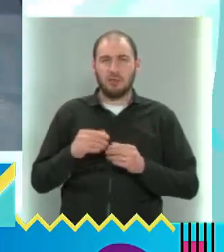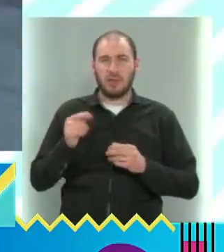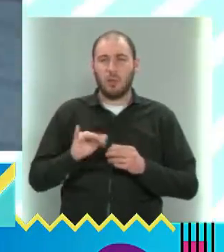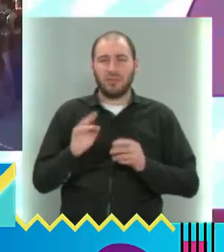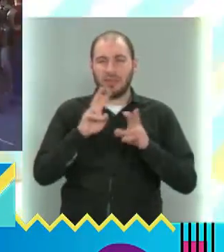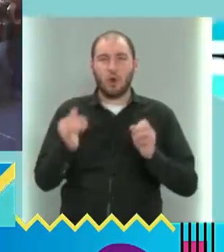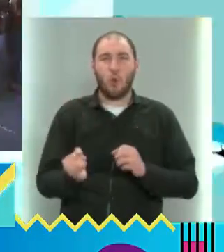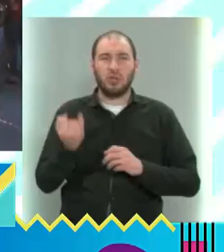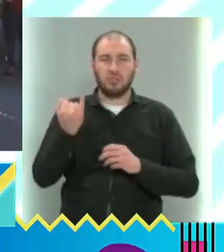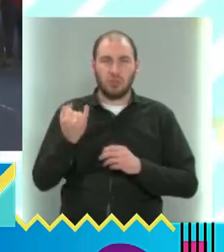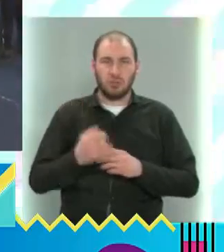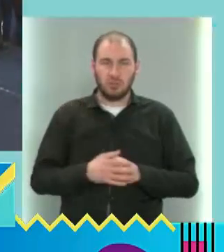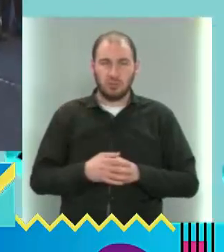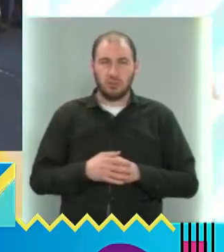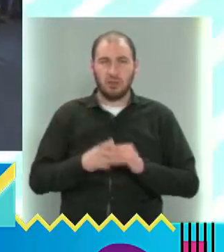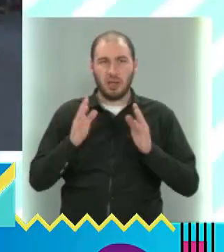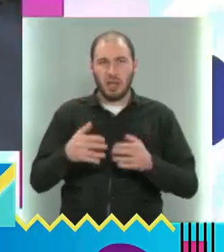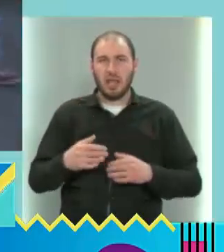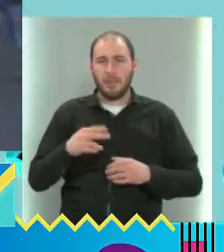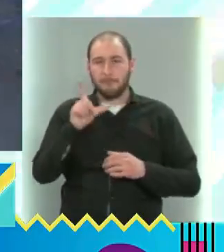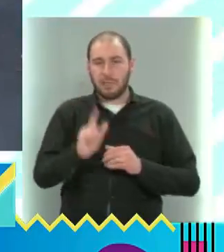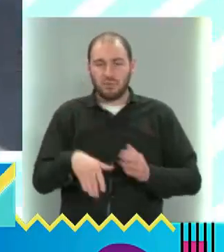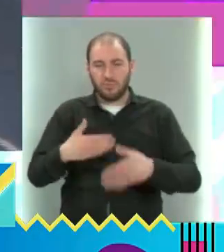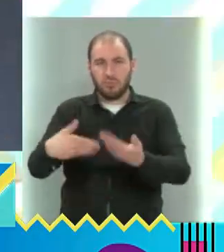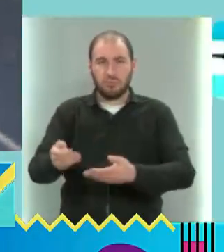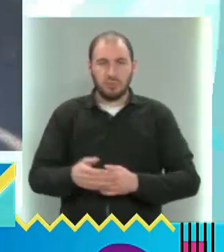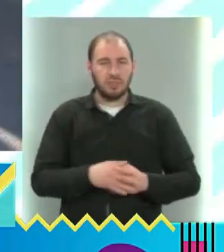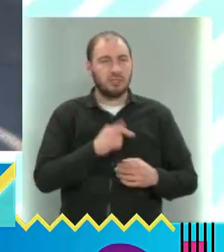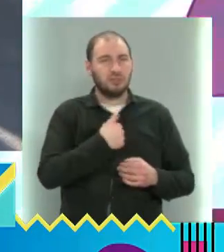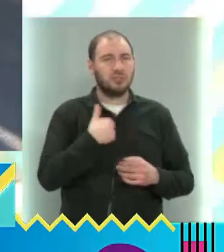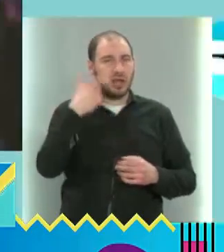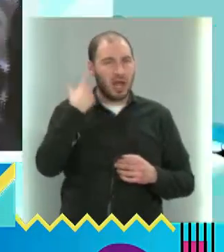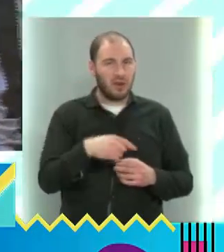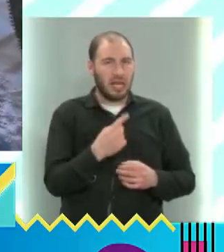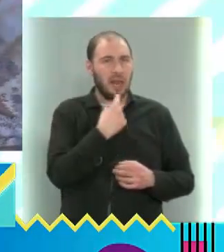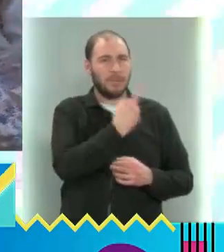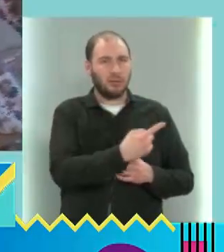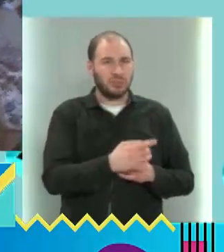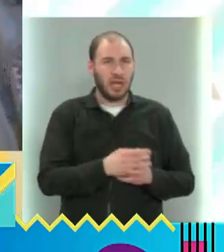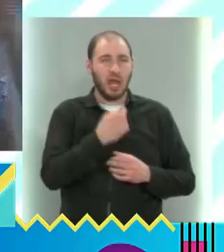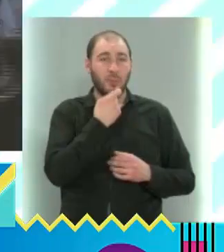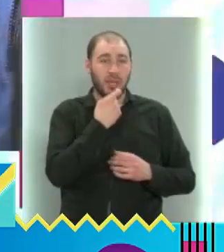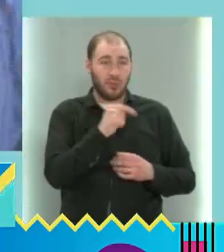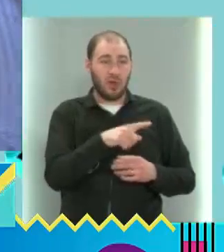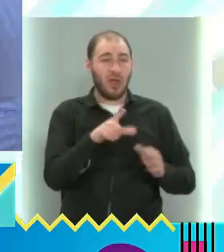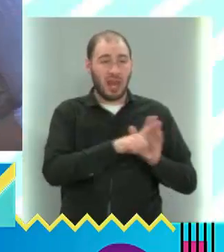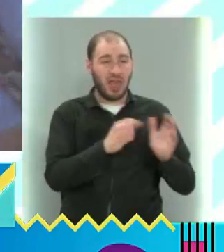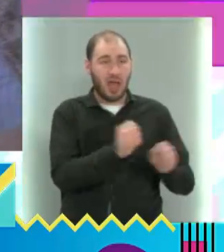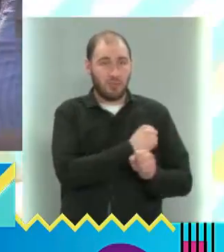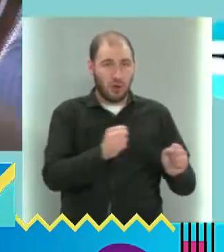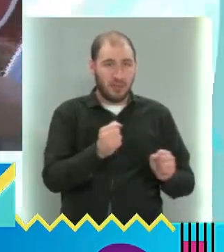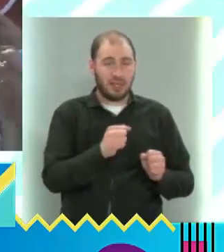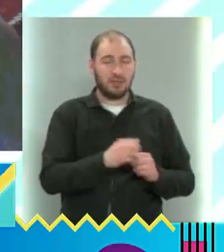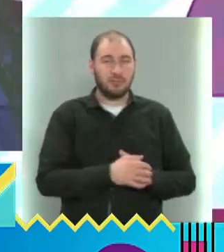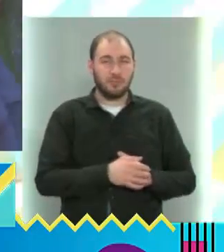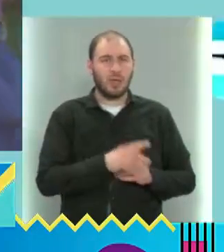nutrición, dedicadas a poblar el país. Luis, Carolina lo saluda. Quería consultarle, en caso de que se apruebe este proyecto de